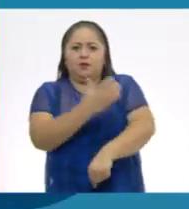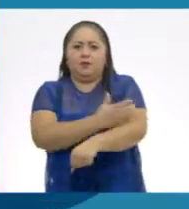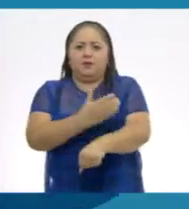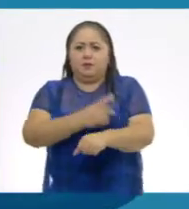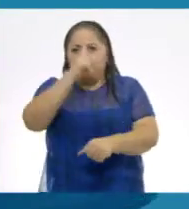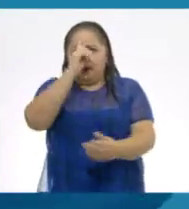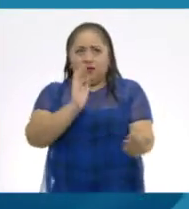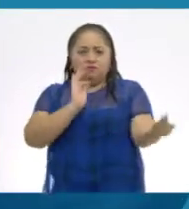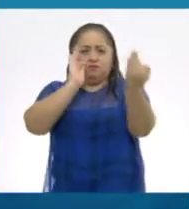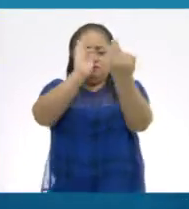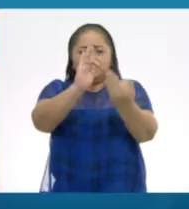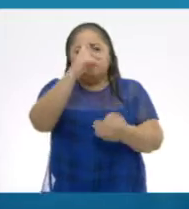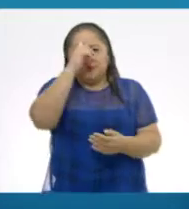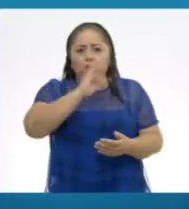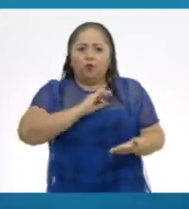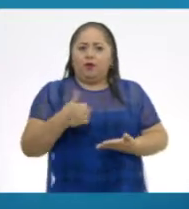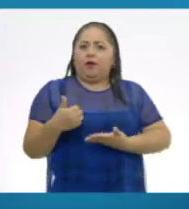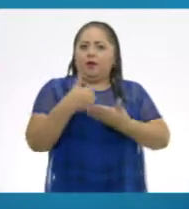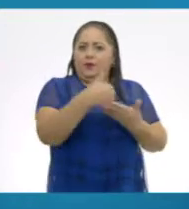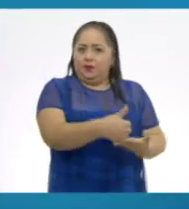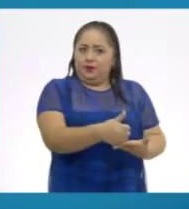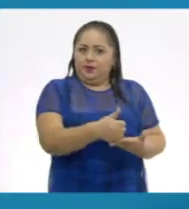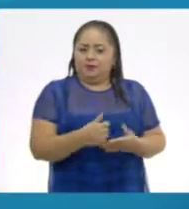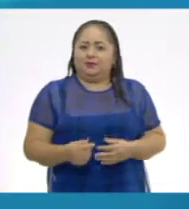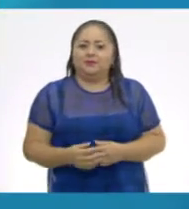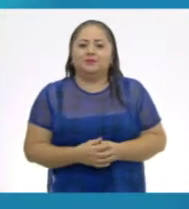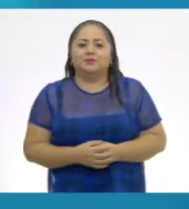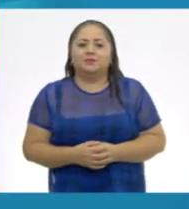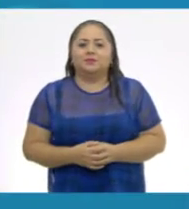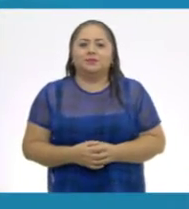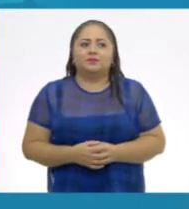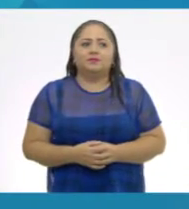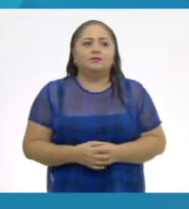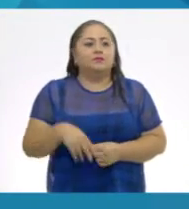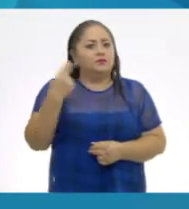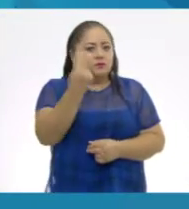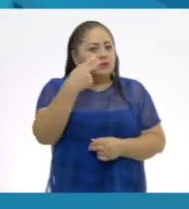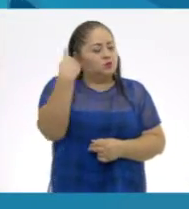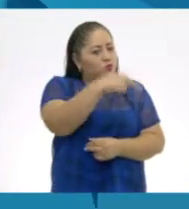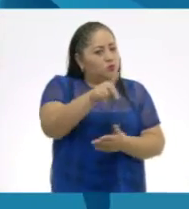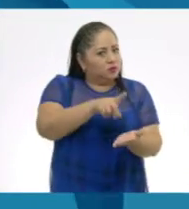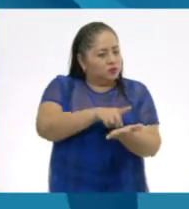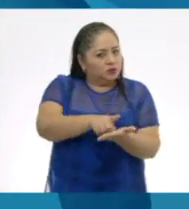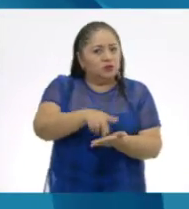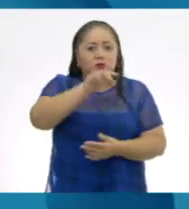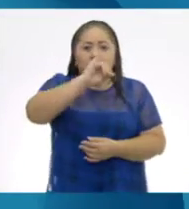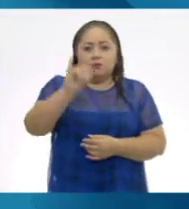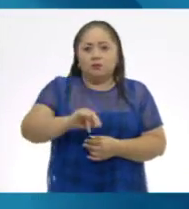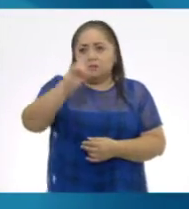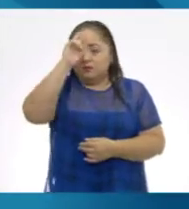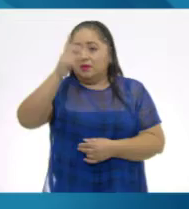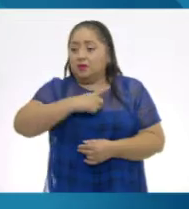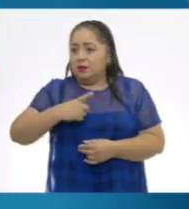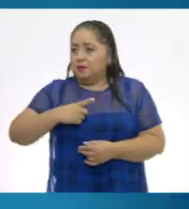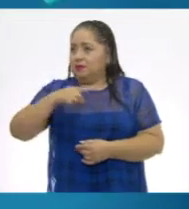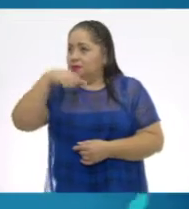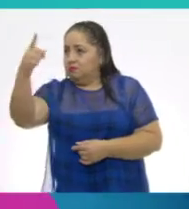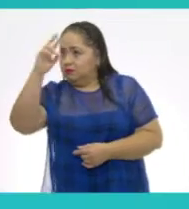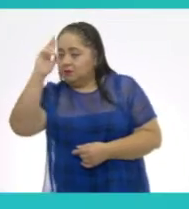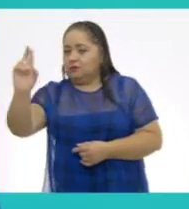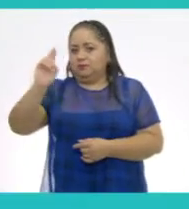la autoridad que puede ayudarte. haz valer tus derechos. Y nunca olvides respetar los derechos de los